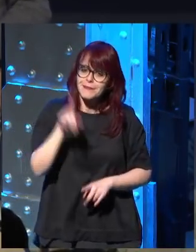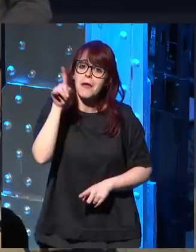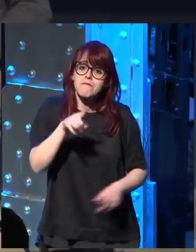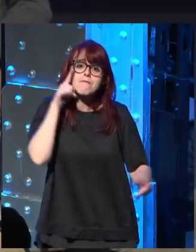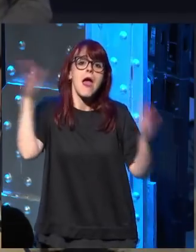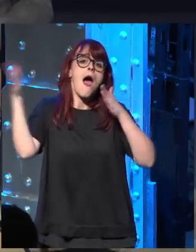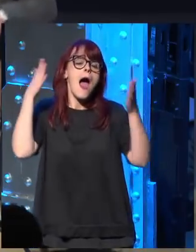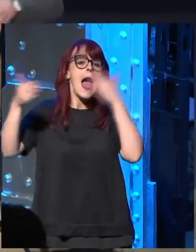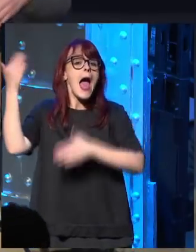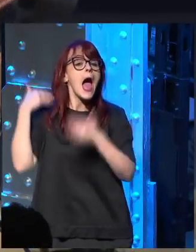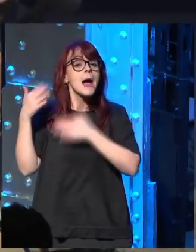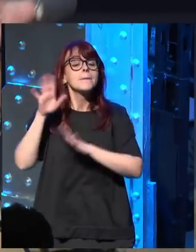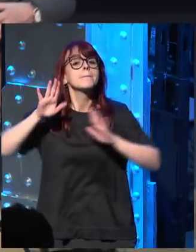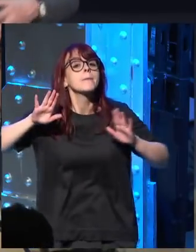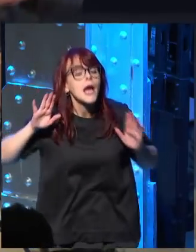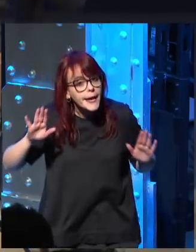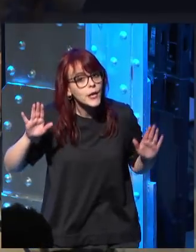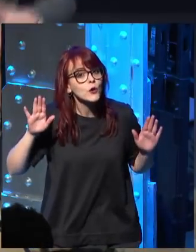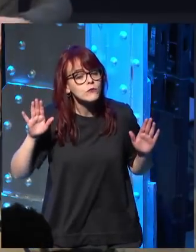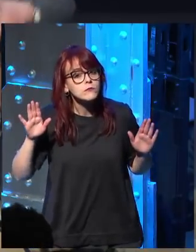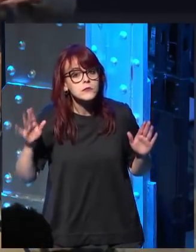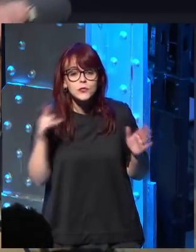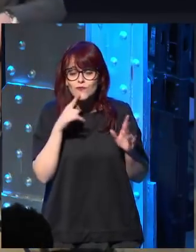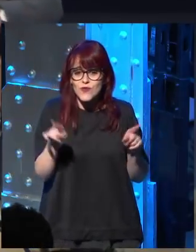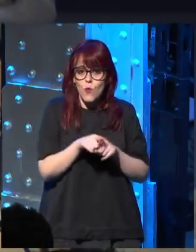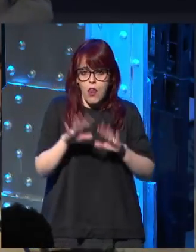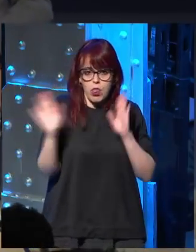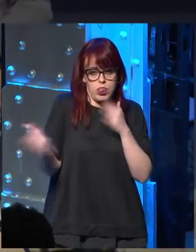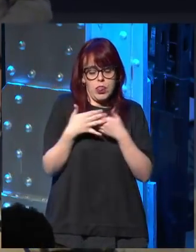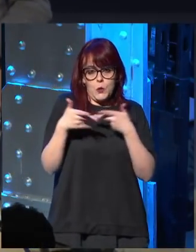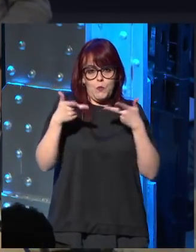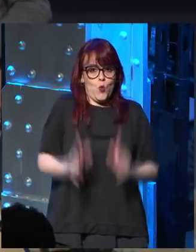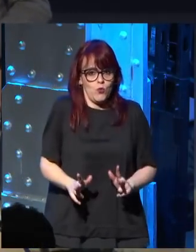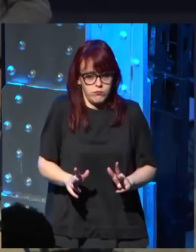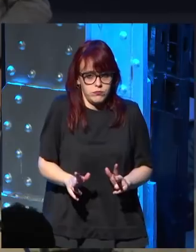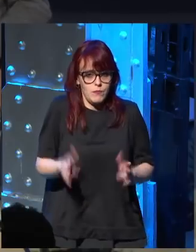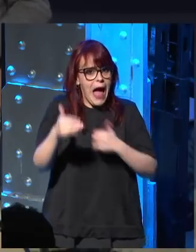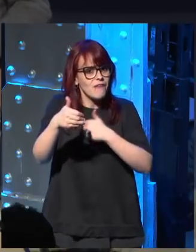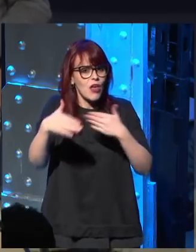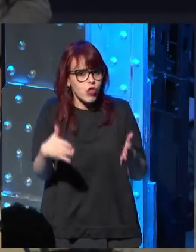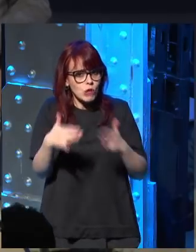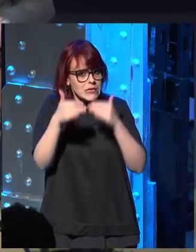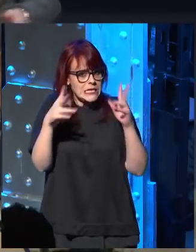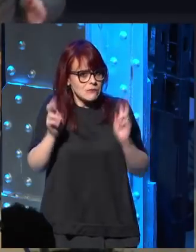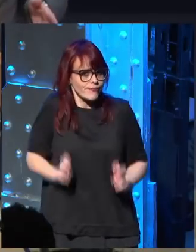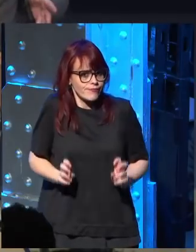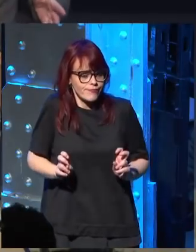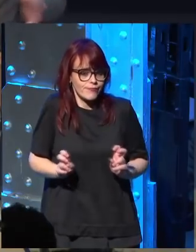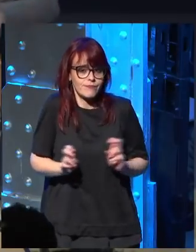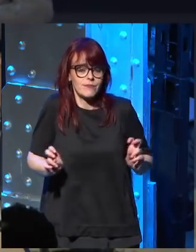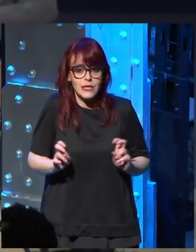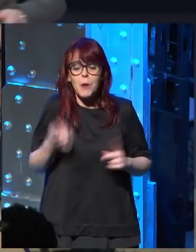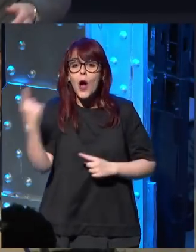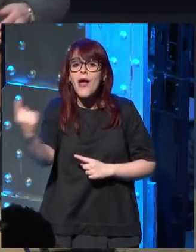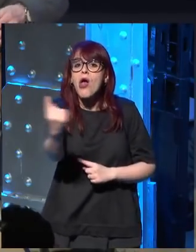¿no? Pero estaba encerrado allí en su habitación, en su casa, ¿no? Entonces,